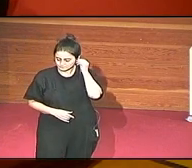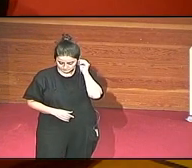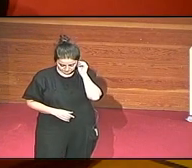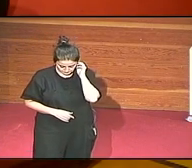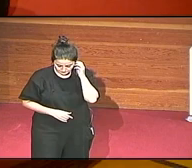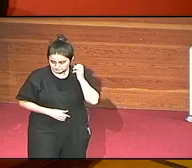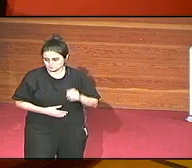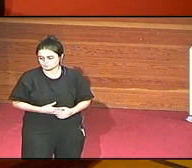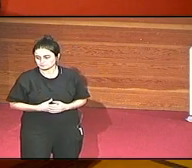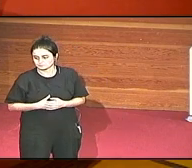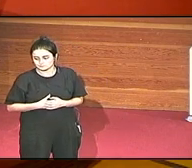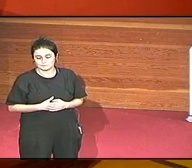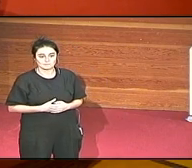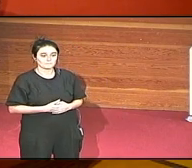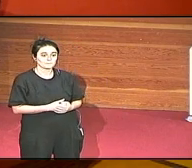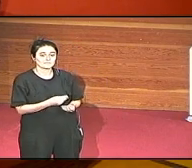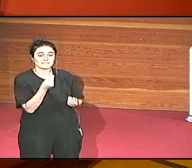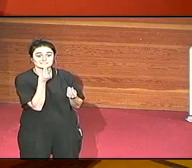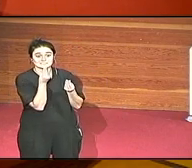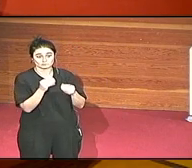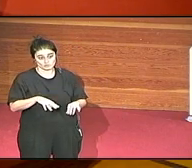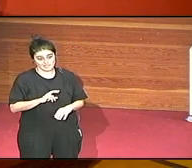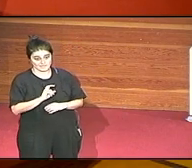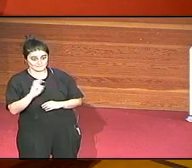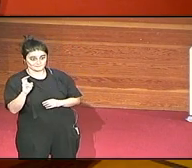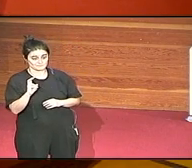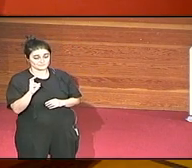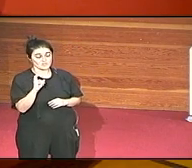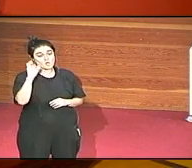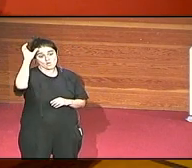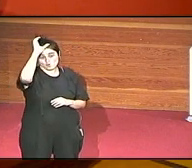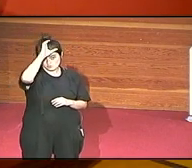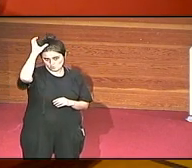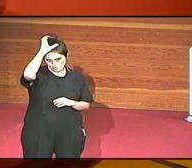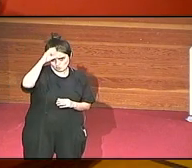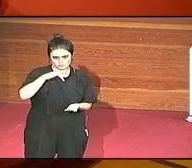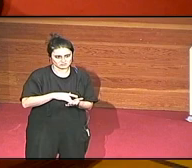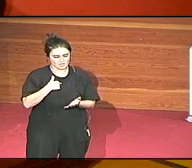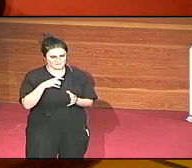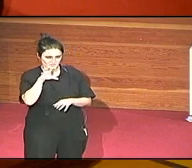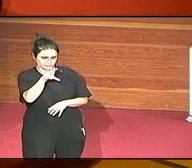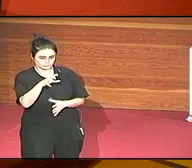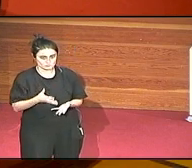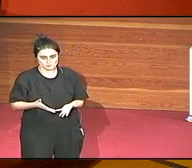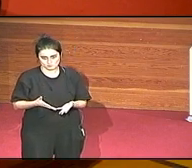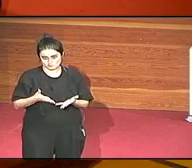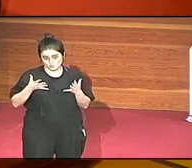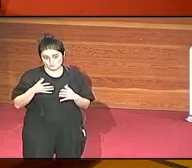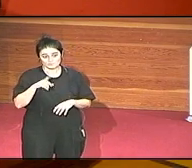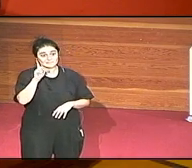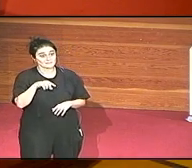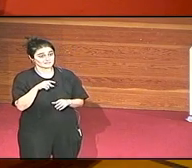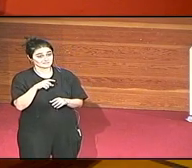esta es otra historia que de congo es un país que además a mí me encanta congo que también sale en el